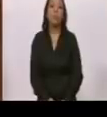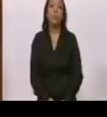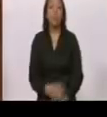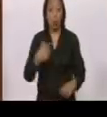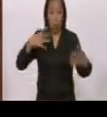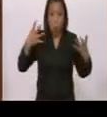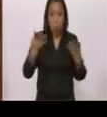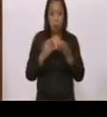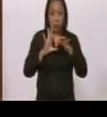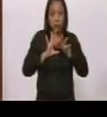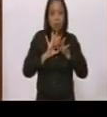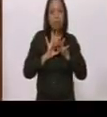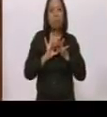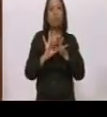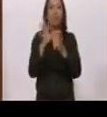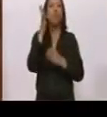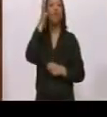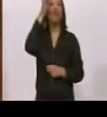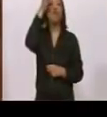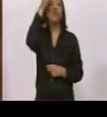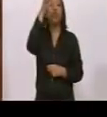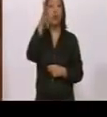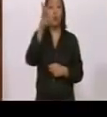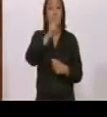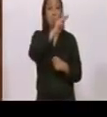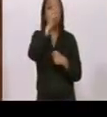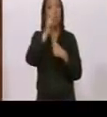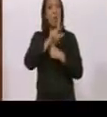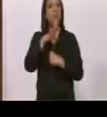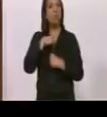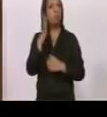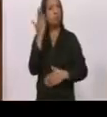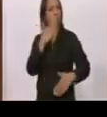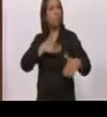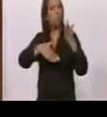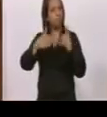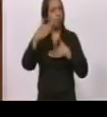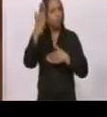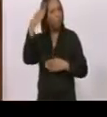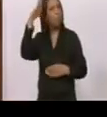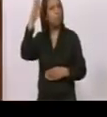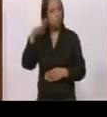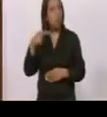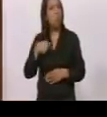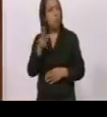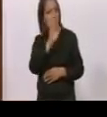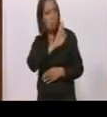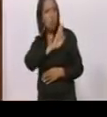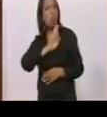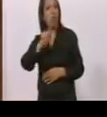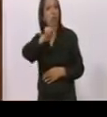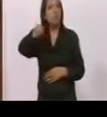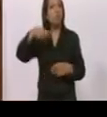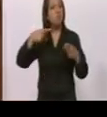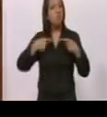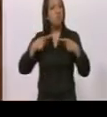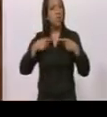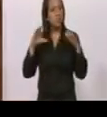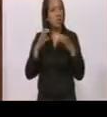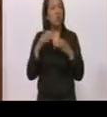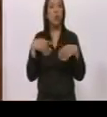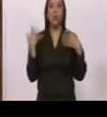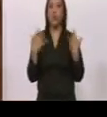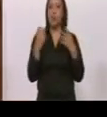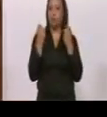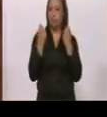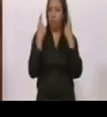Vamos juntos hacia adelante. Nuestro país posee el talento y la capacidad invaluable de su gente. Vamos